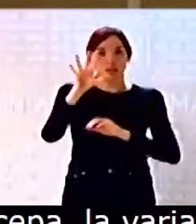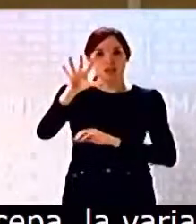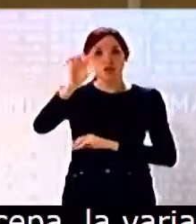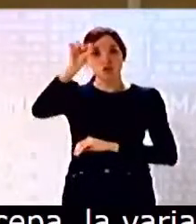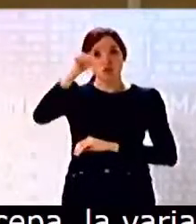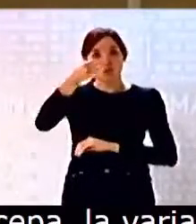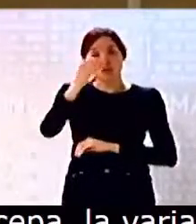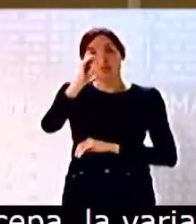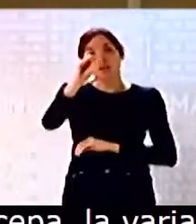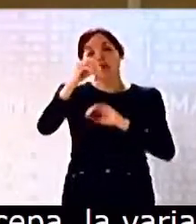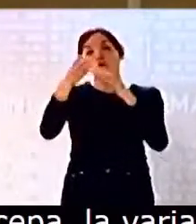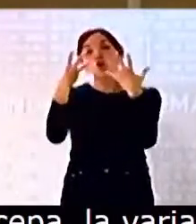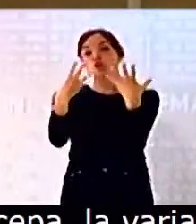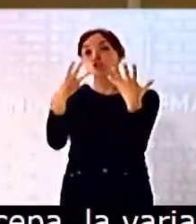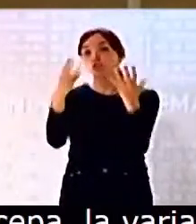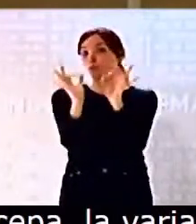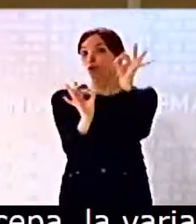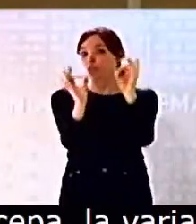95,08% de los casos